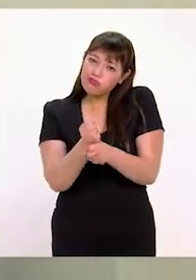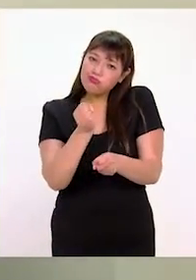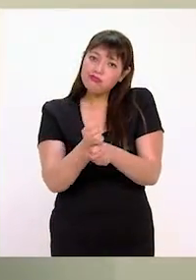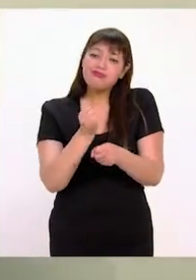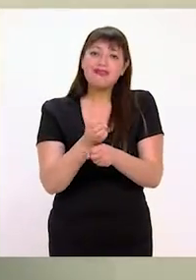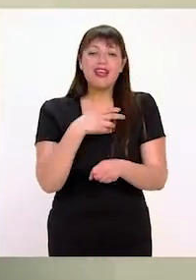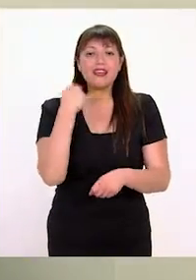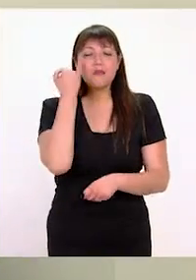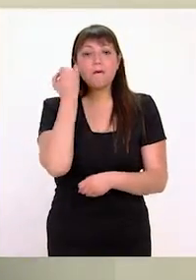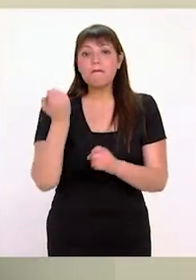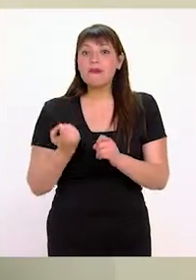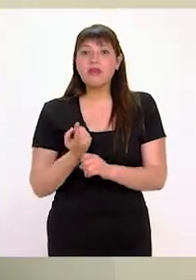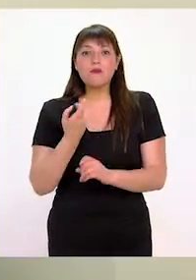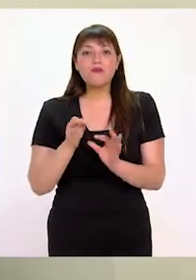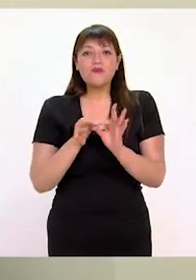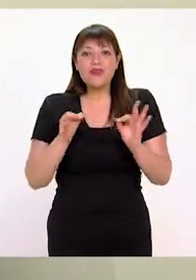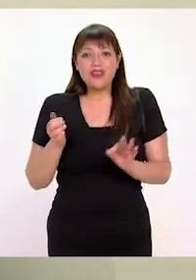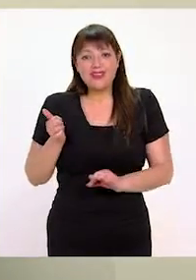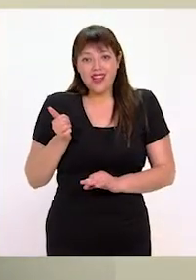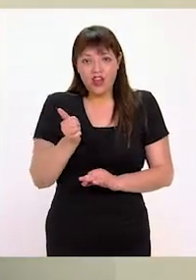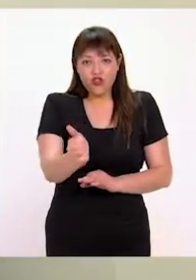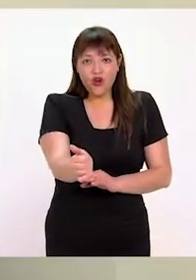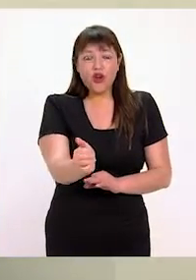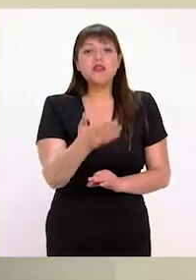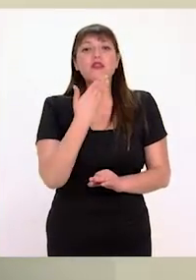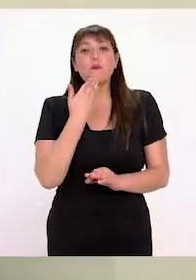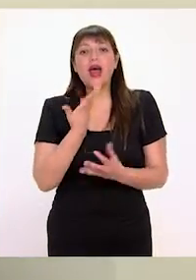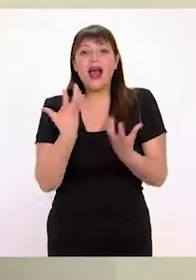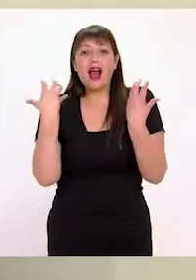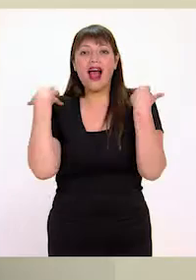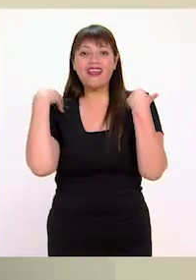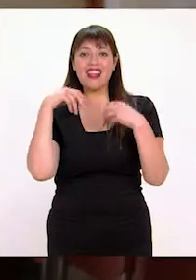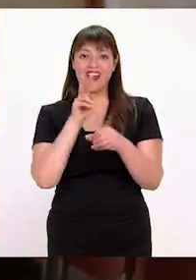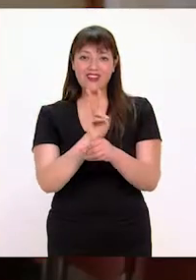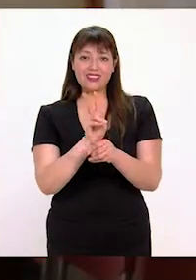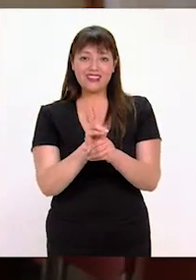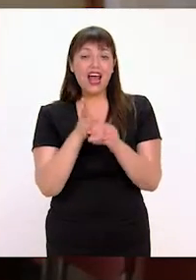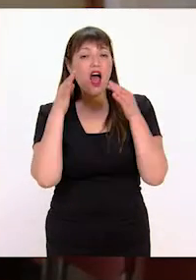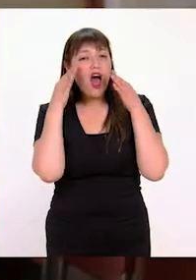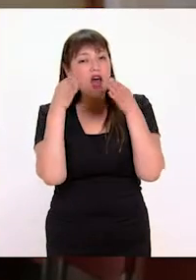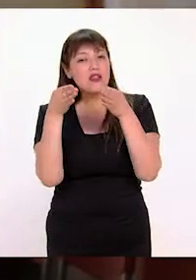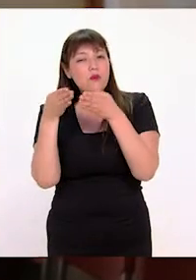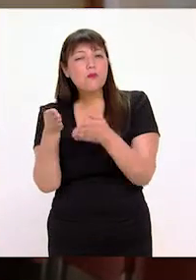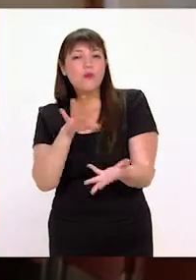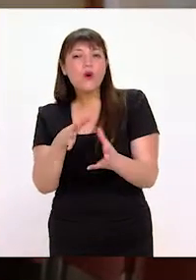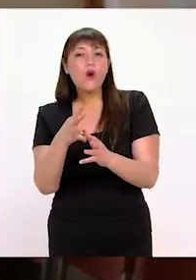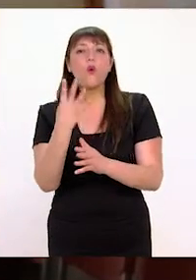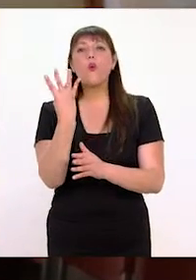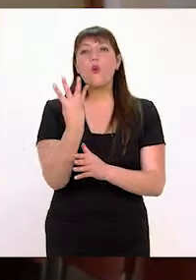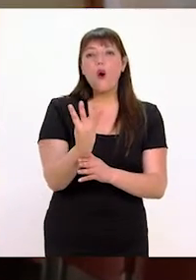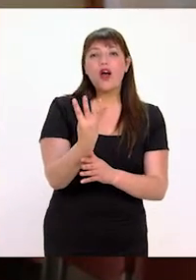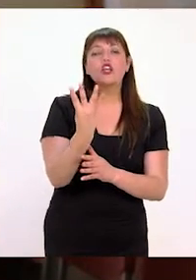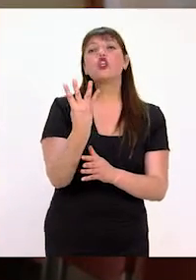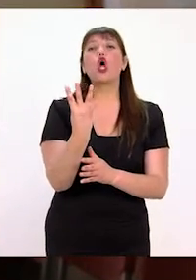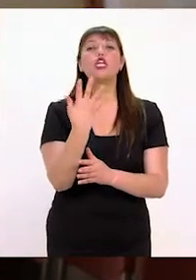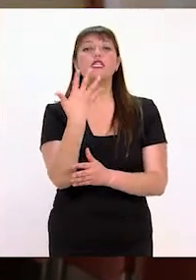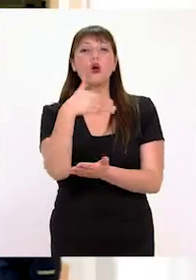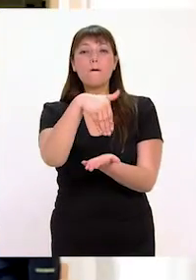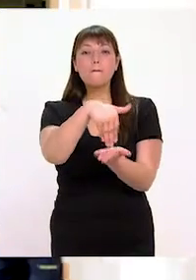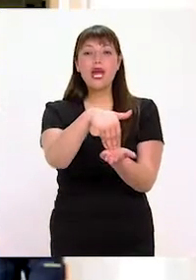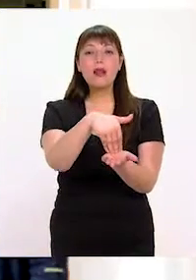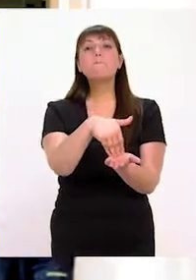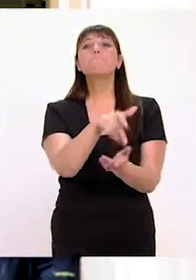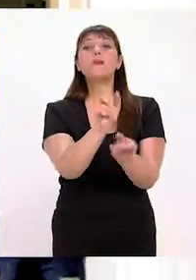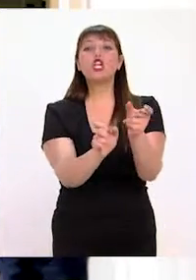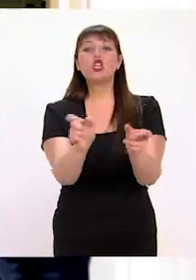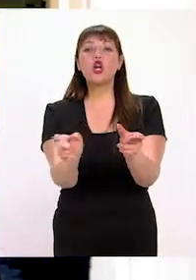especialmente primero como director y luego como encargado de la docencia. Atendemos aproximadamente unos 4 o 5 mil personas nuevas